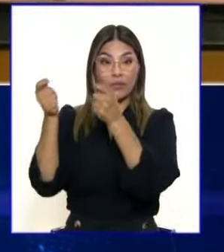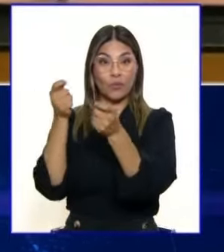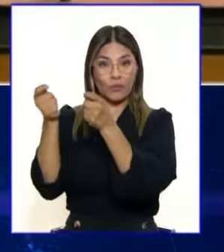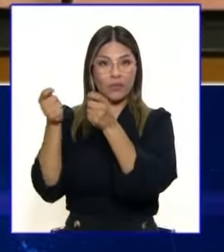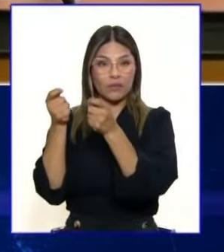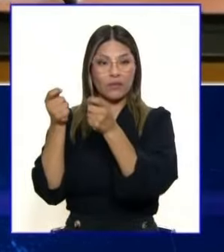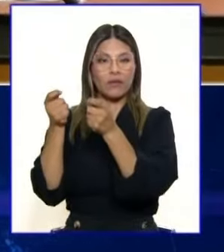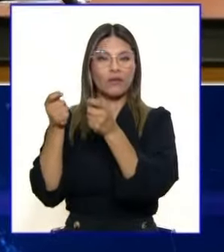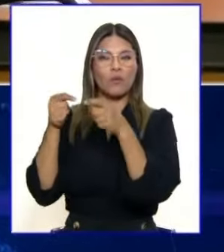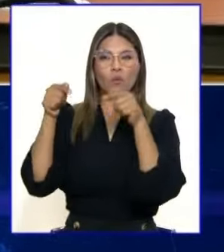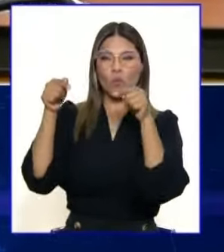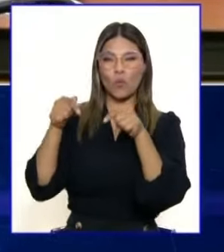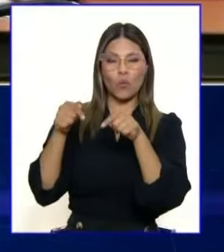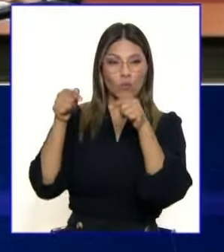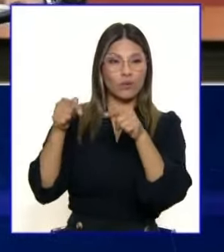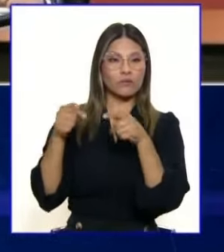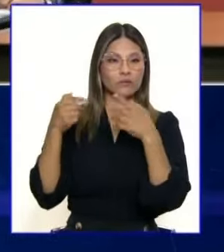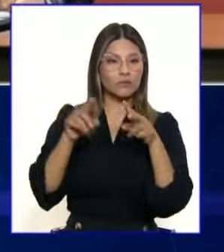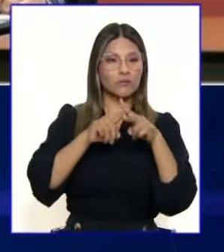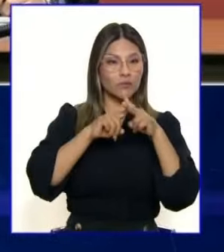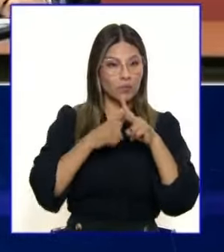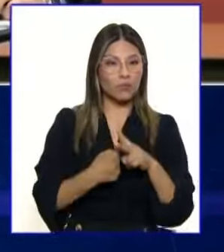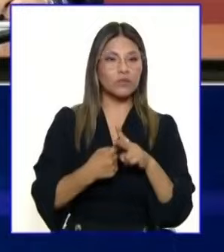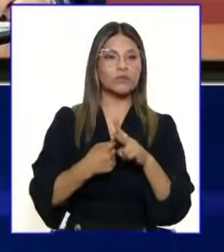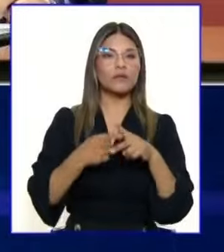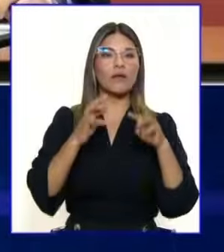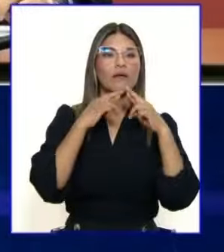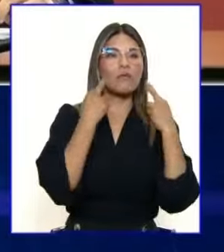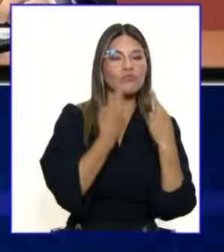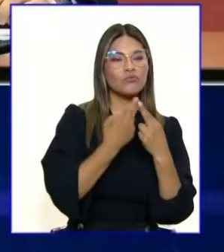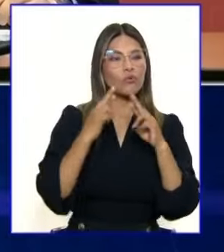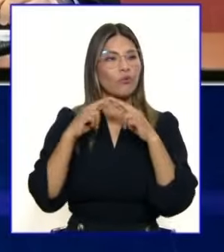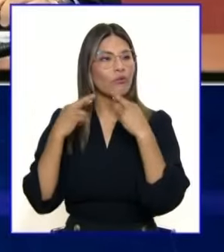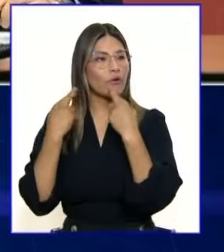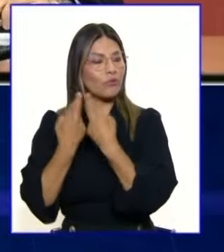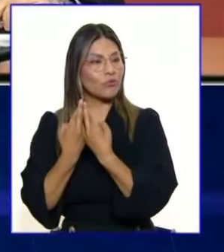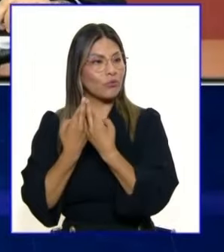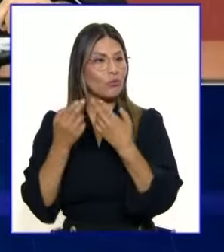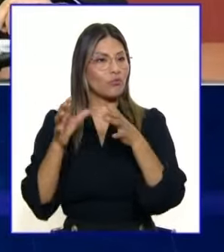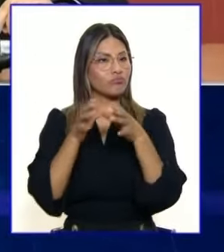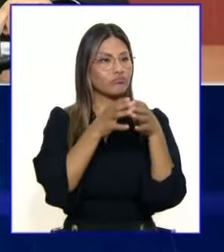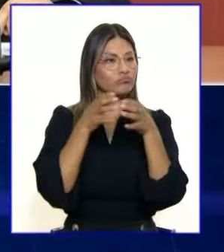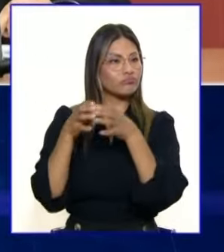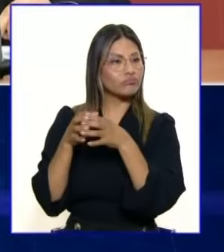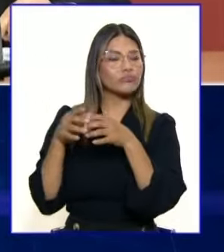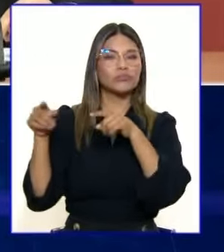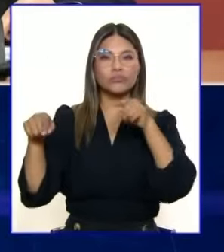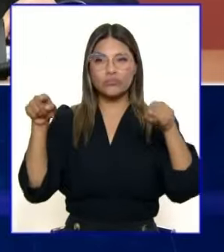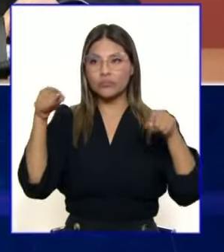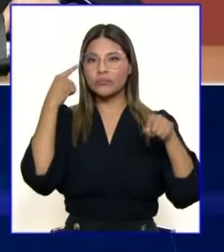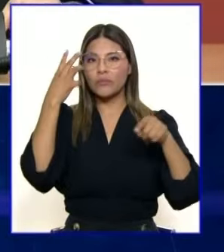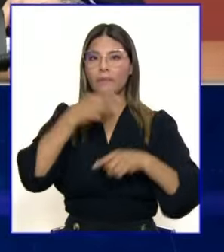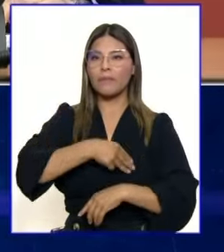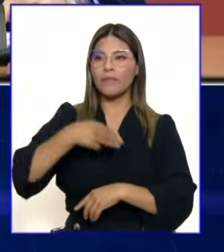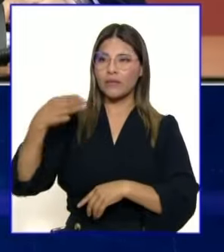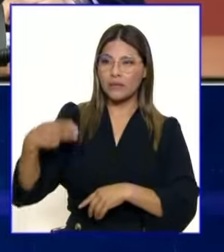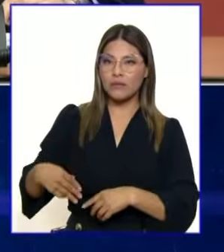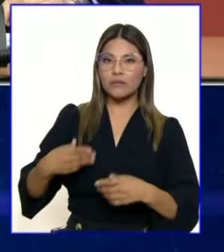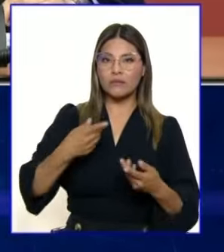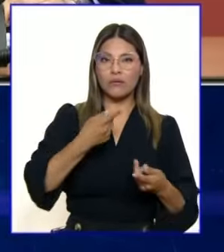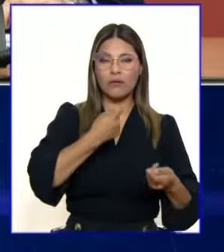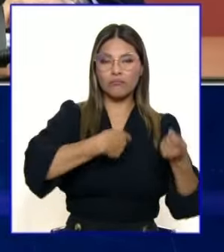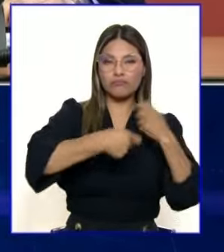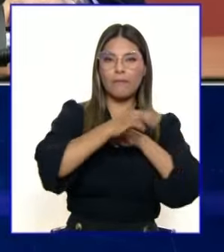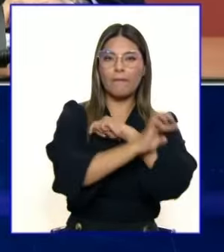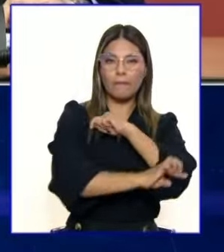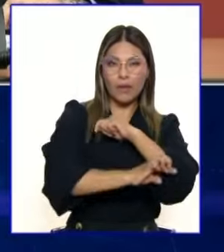que decir que el día de hoy ha comenzado la reunión conjunta de ministros de Relaciones Exteriores y